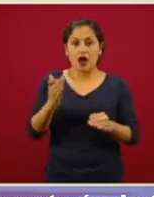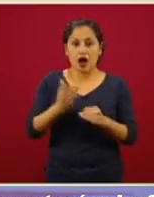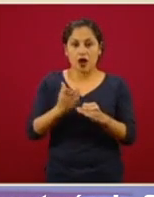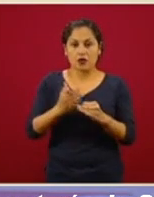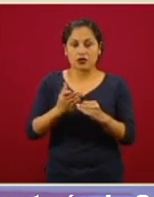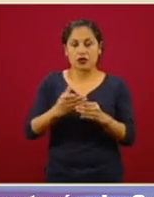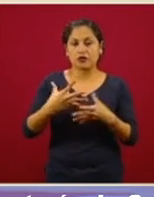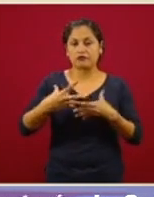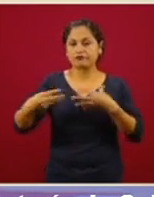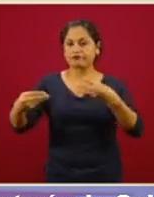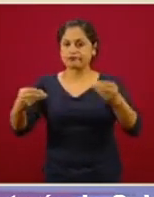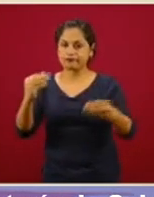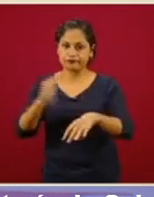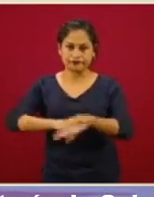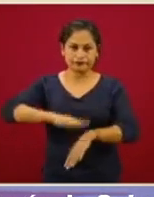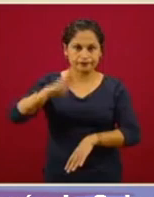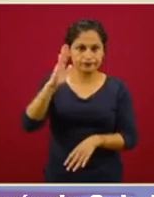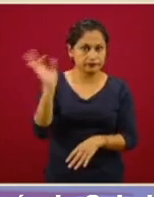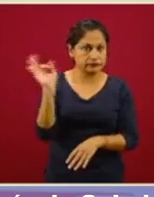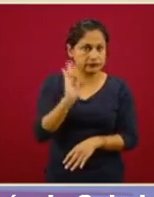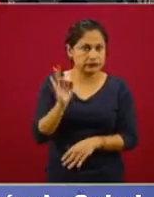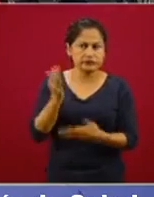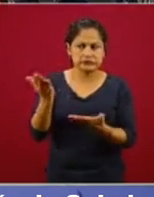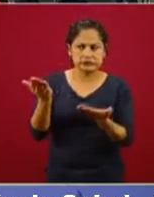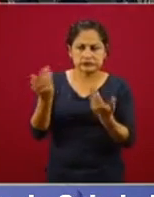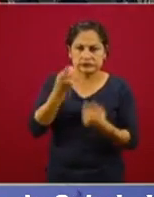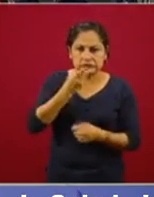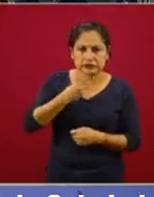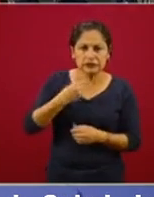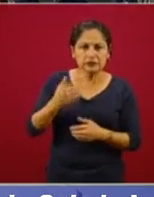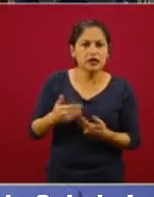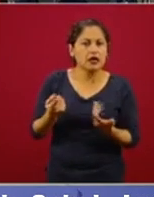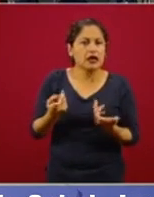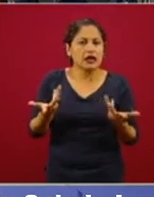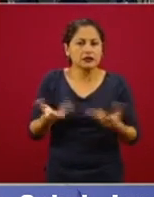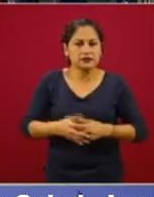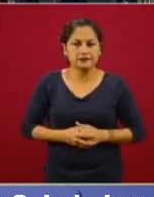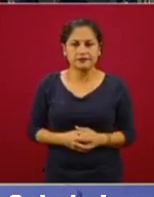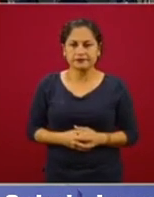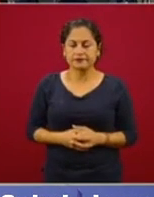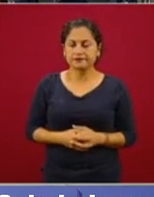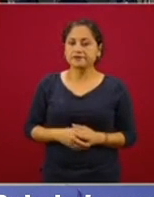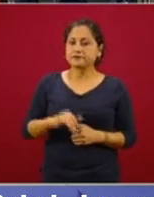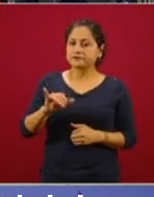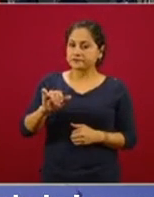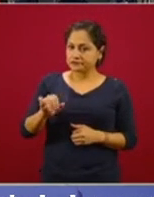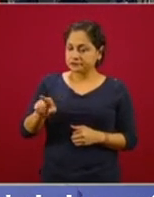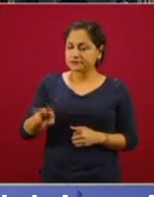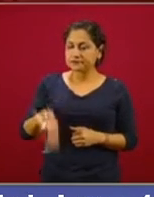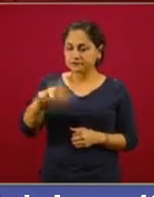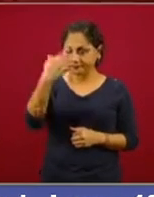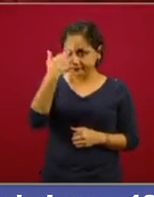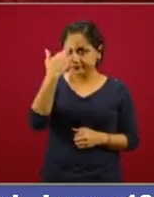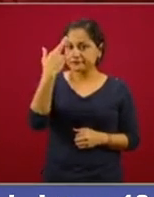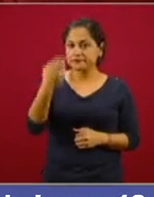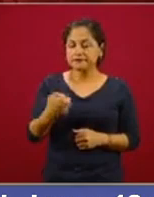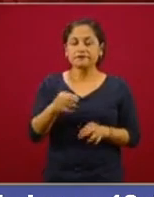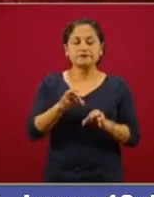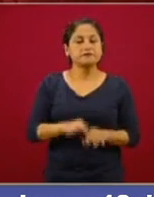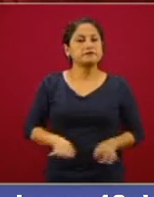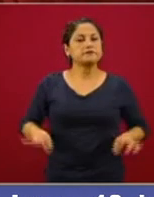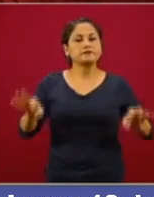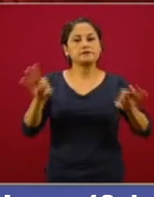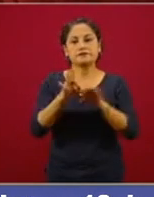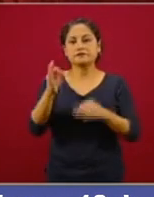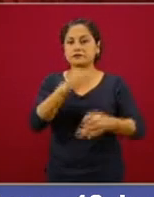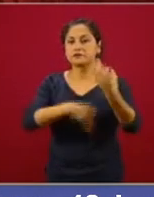bueno, al parecer. Entonces, ¿cuál sería el siguiente paso? Muchas gracias. Efectivamente, es de extraordinaria importancia que la sociedad, como lo dije al inicio y lo